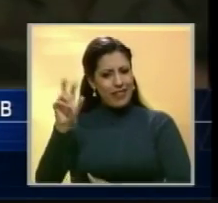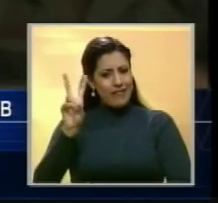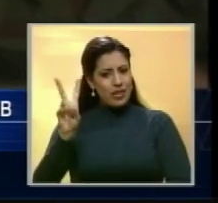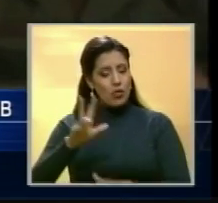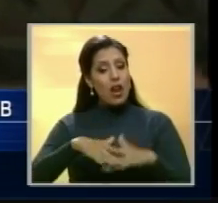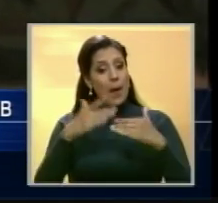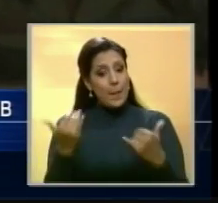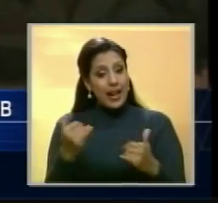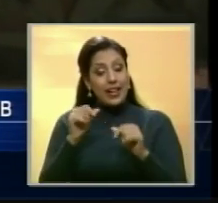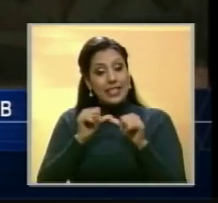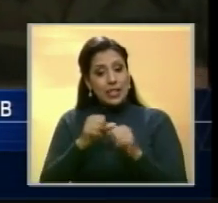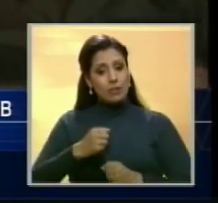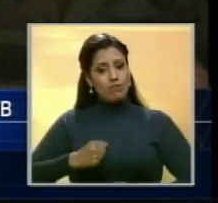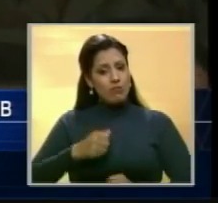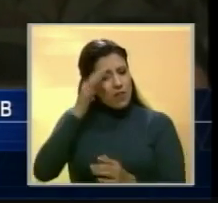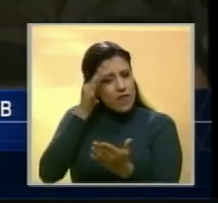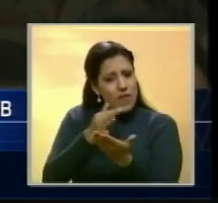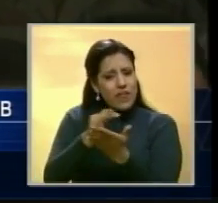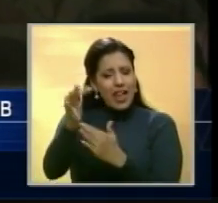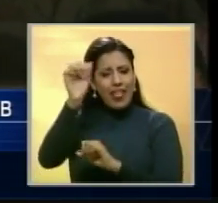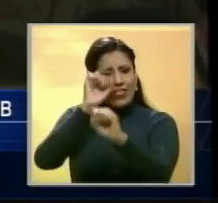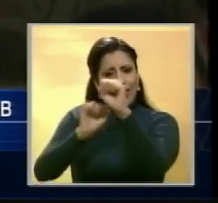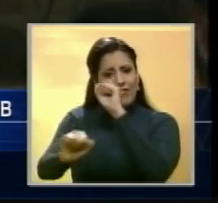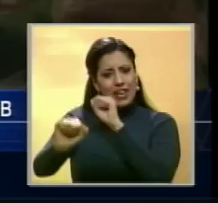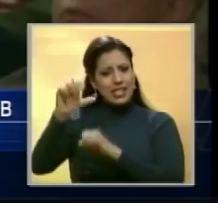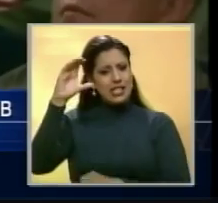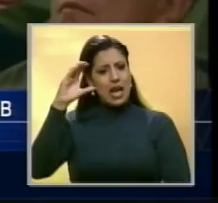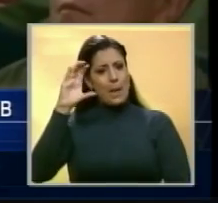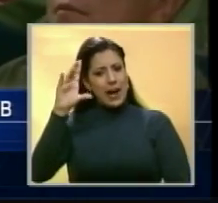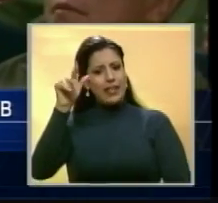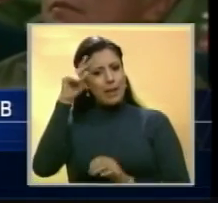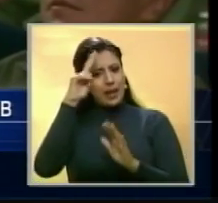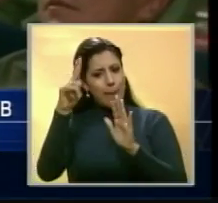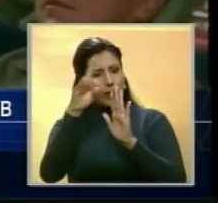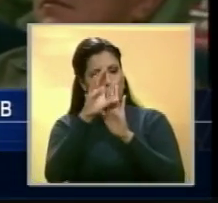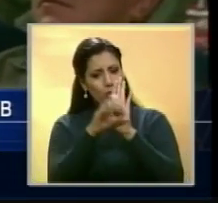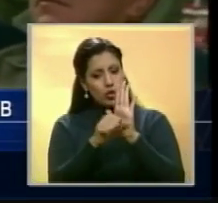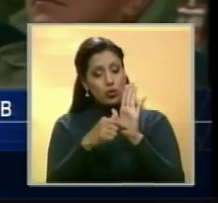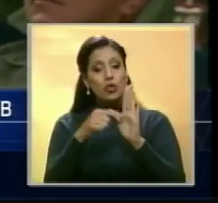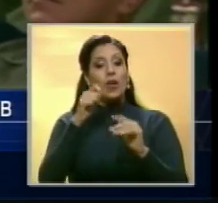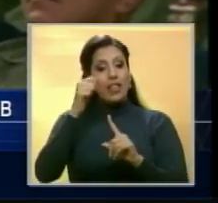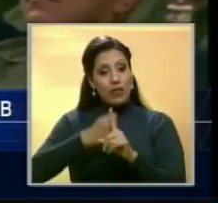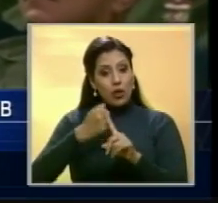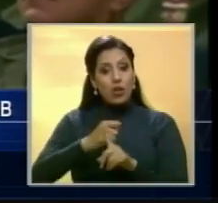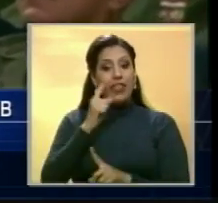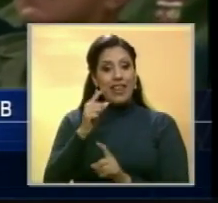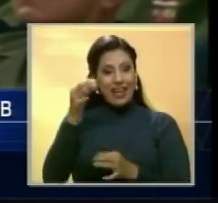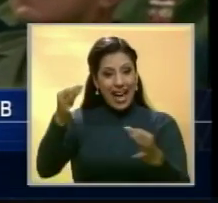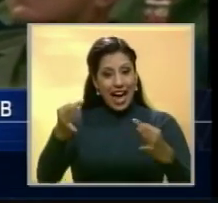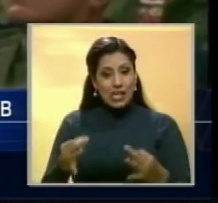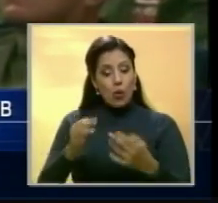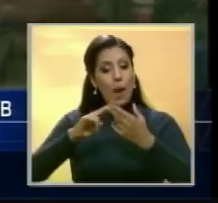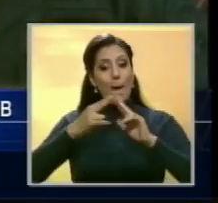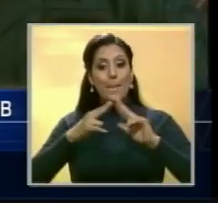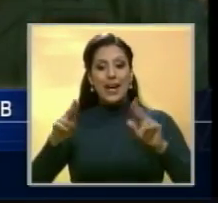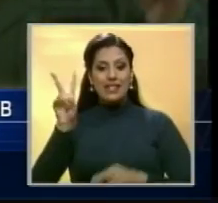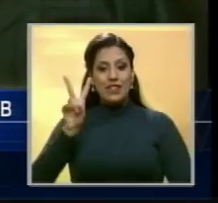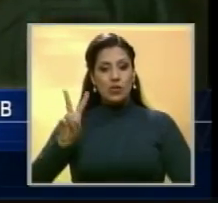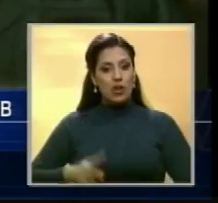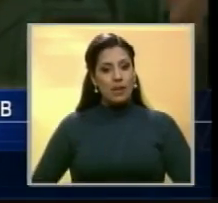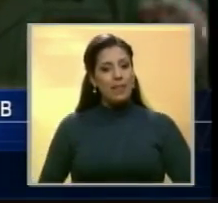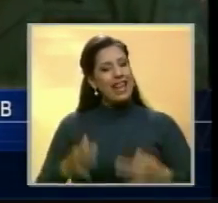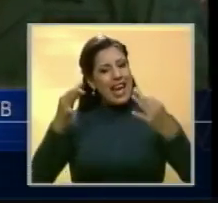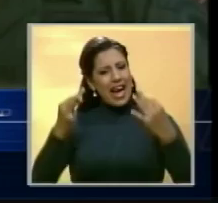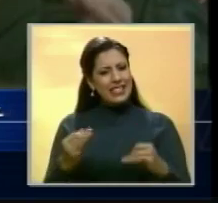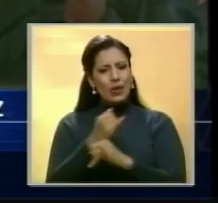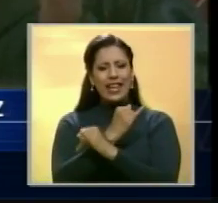país y mantenerse fieles a la defensa del país y la Constitución. Insistió en la labor de asegurar la paz de Venezuela.